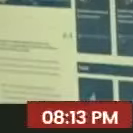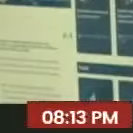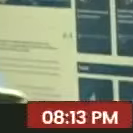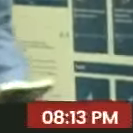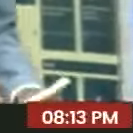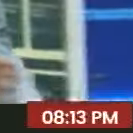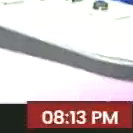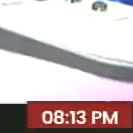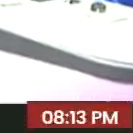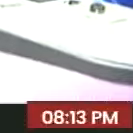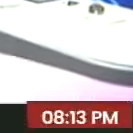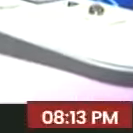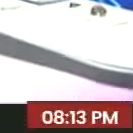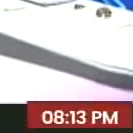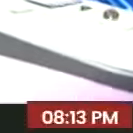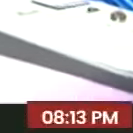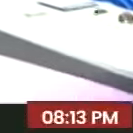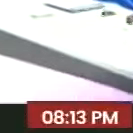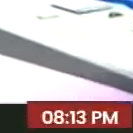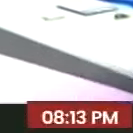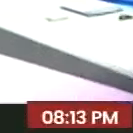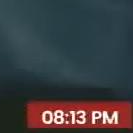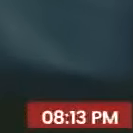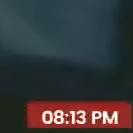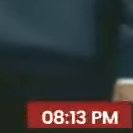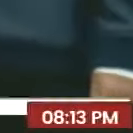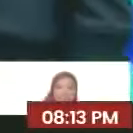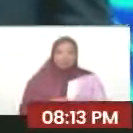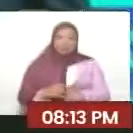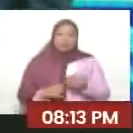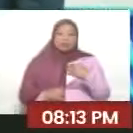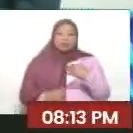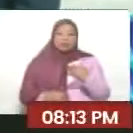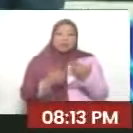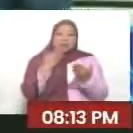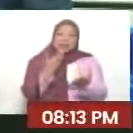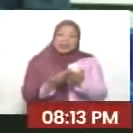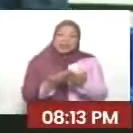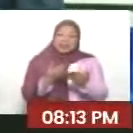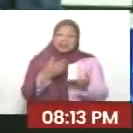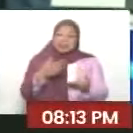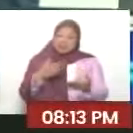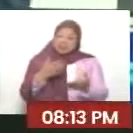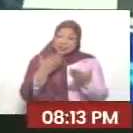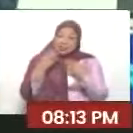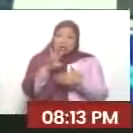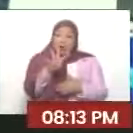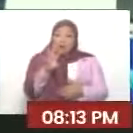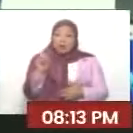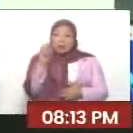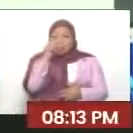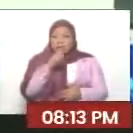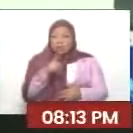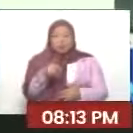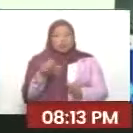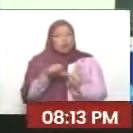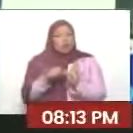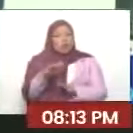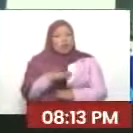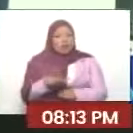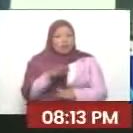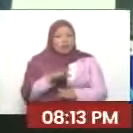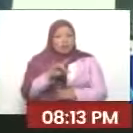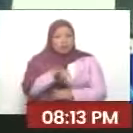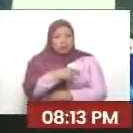Muchísimas gracias, presidente, por la invitación. Muchísimas Barry, gracias, de verdad. Un gran reto. ¿Qué edad tienes tú, Barry? 40. ¿Dónde estudiaste tú? En